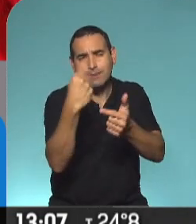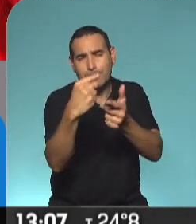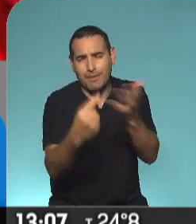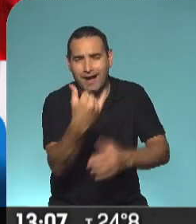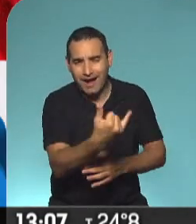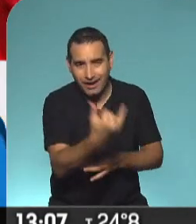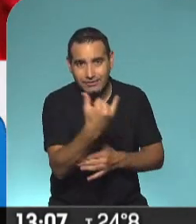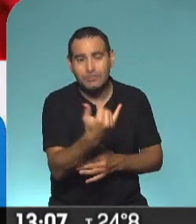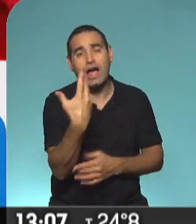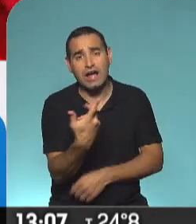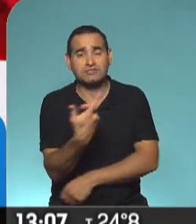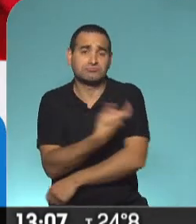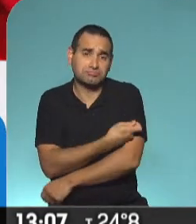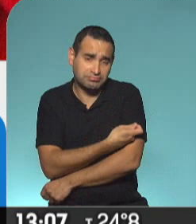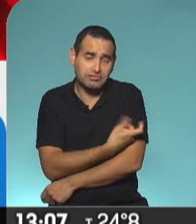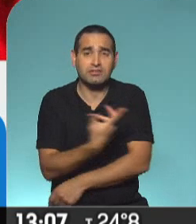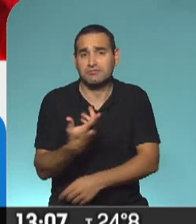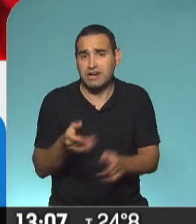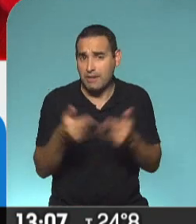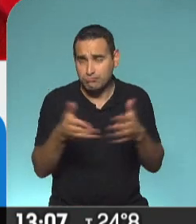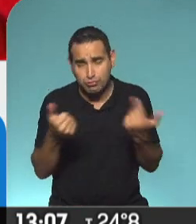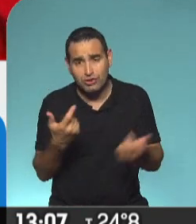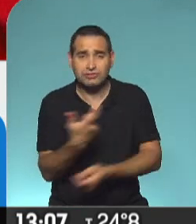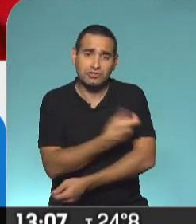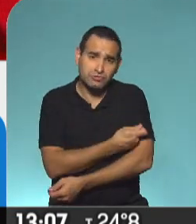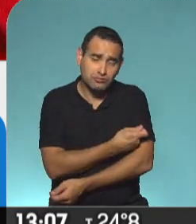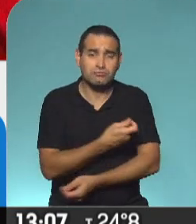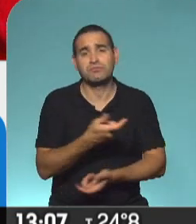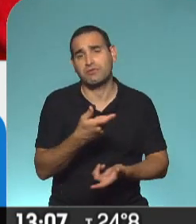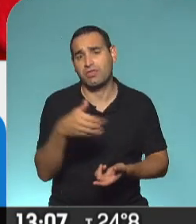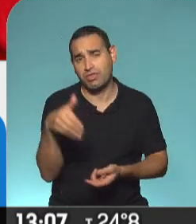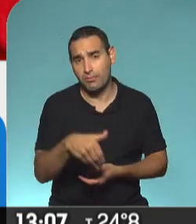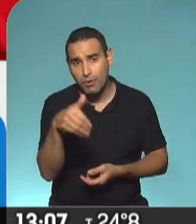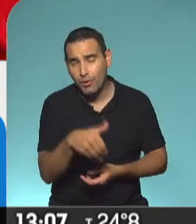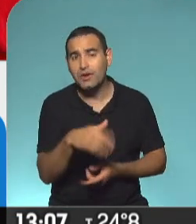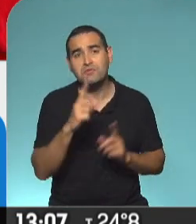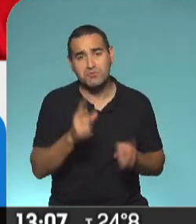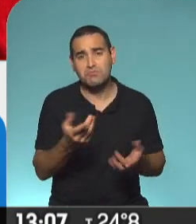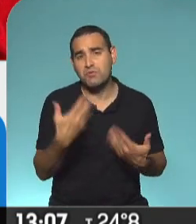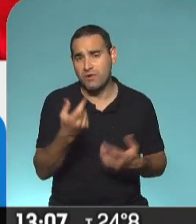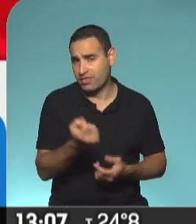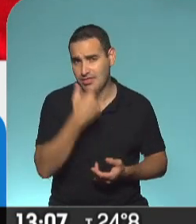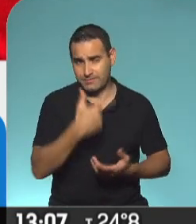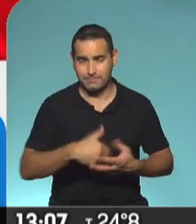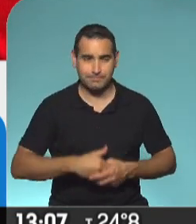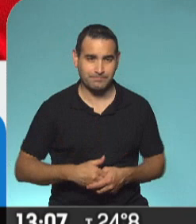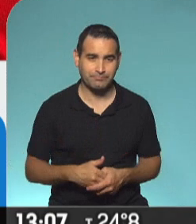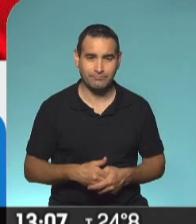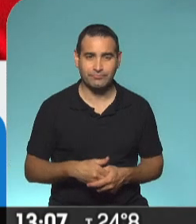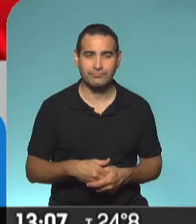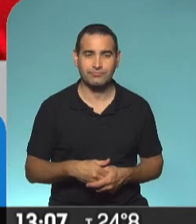comerciales, sí. Hay inyectables de acción rápida, hay inyectables de depósito y se puede dar también por vía oral. A ver, con